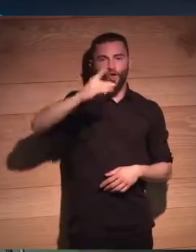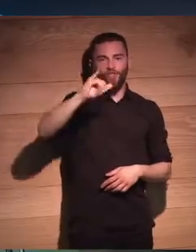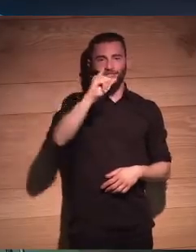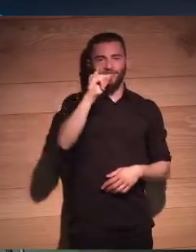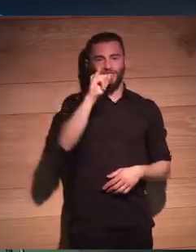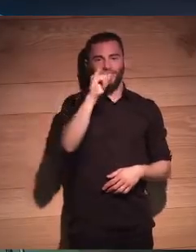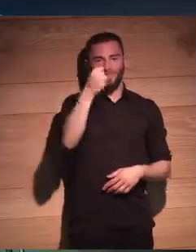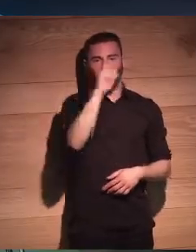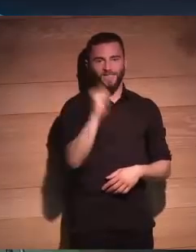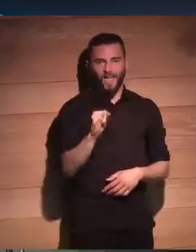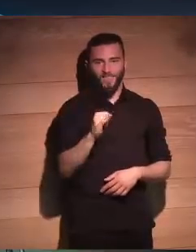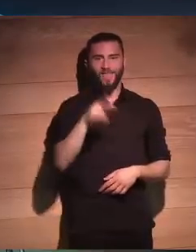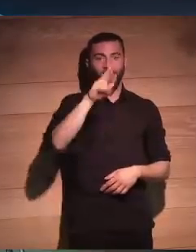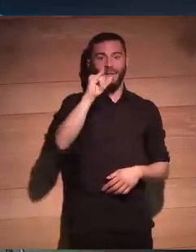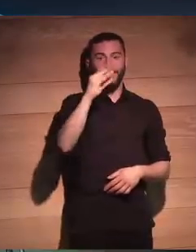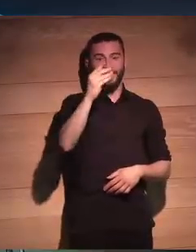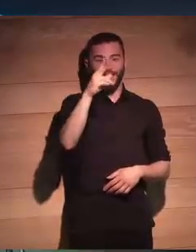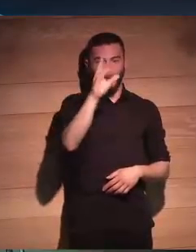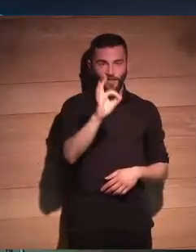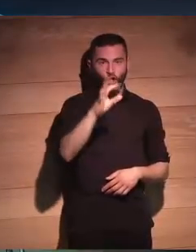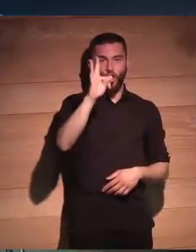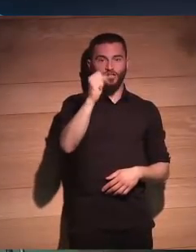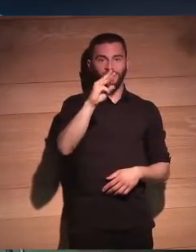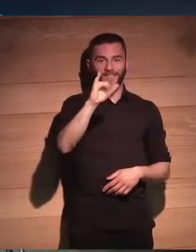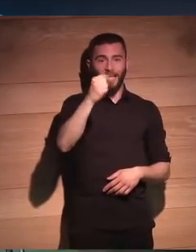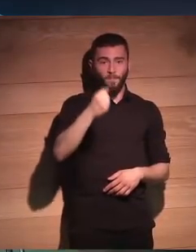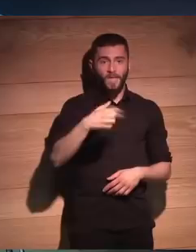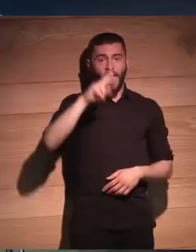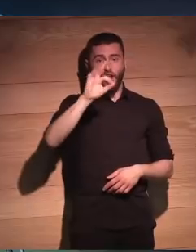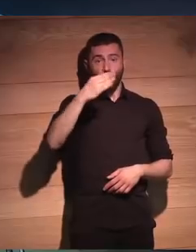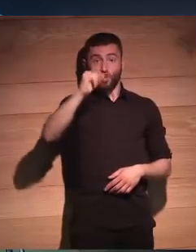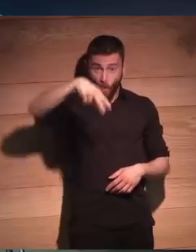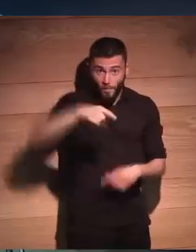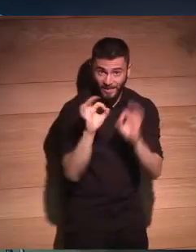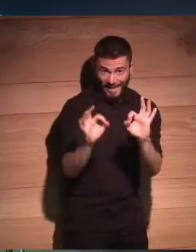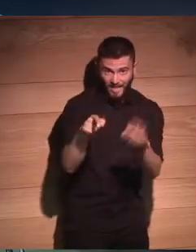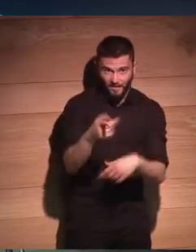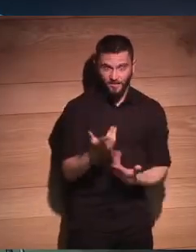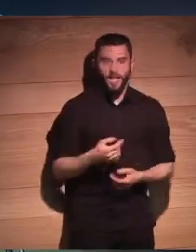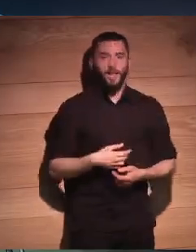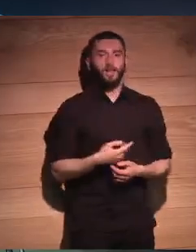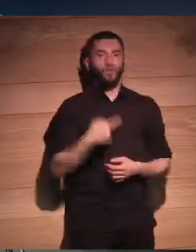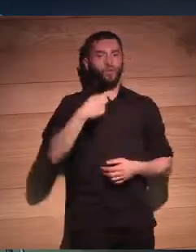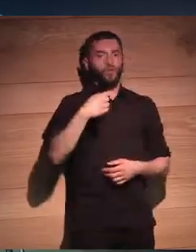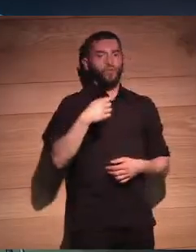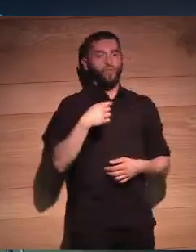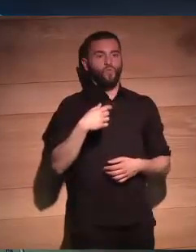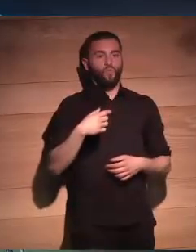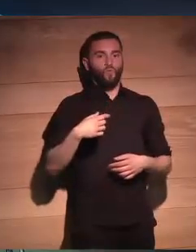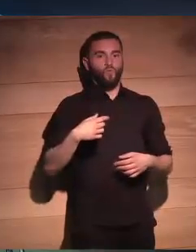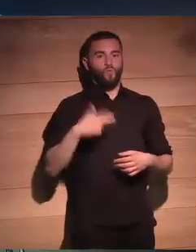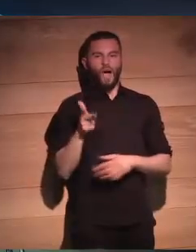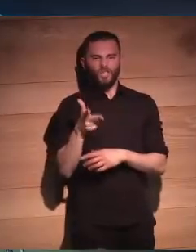¿cómo era? Ricardo Tapia. Ricardo Tapia. Ricardo Tapia, el Guasón o el Comodín. Pues este señor